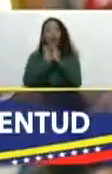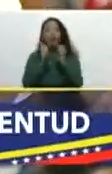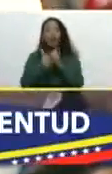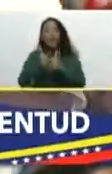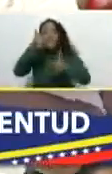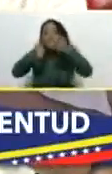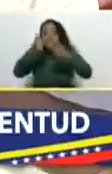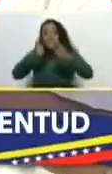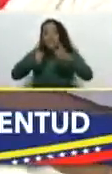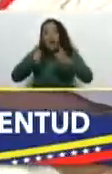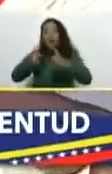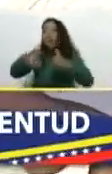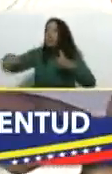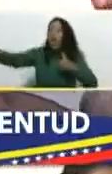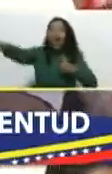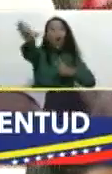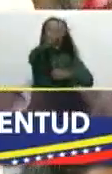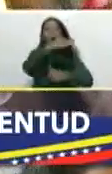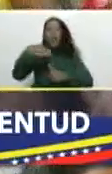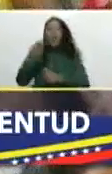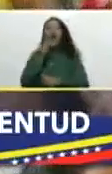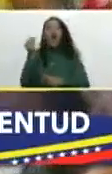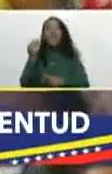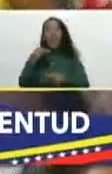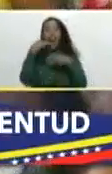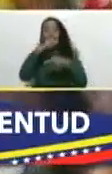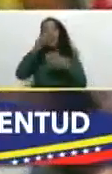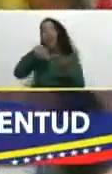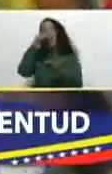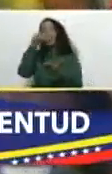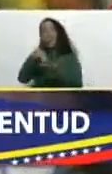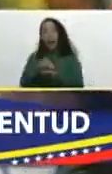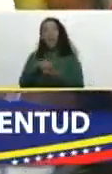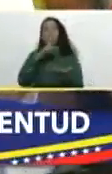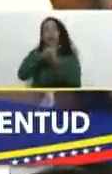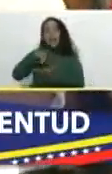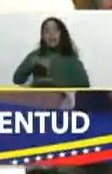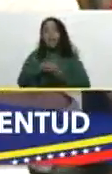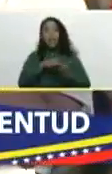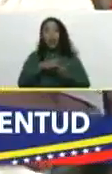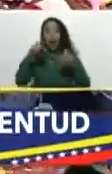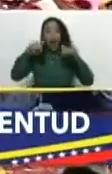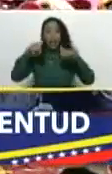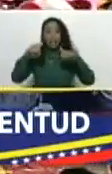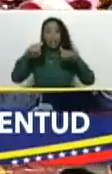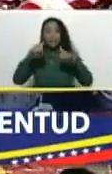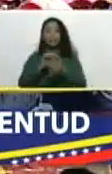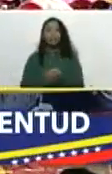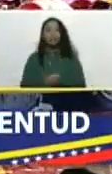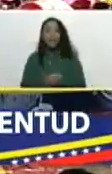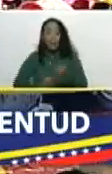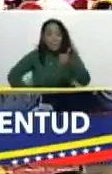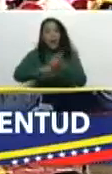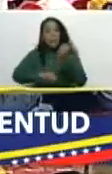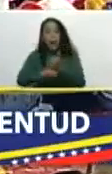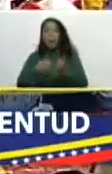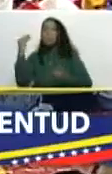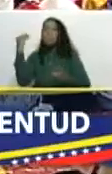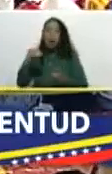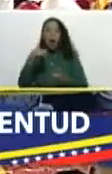electrónicos, donde todos y todas los jóvenes a nivel nacional participen en esto. Que se impulse con fuerza los